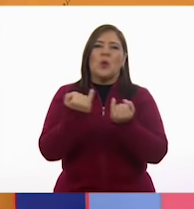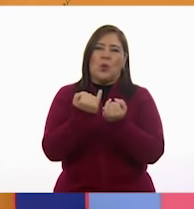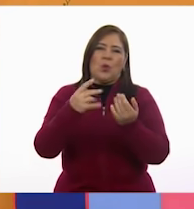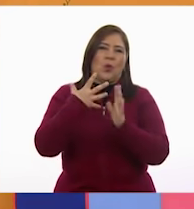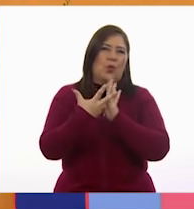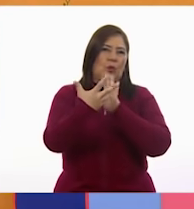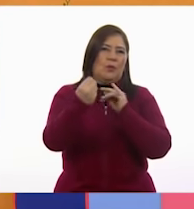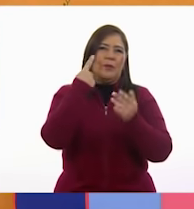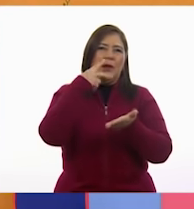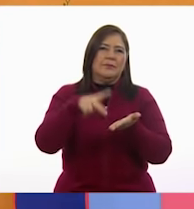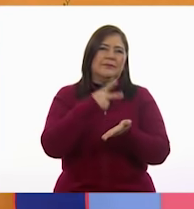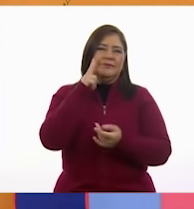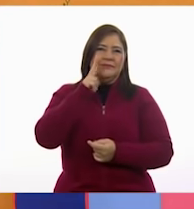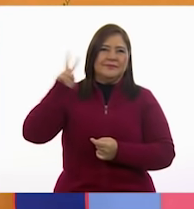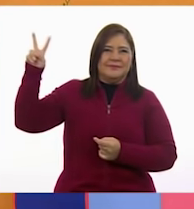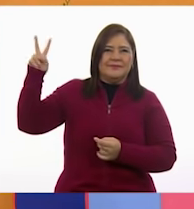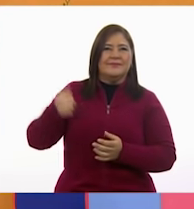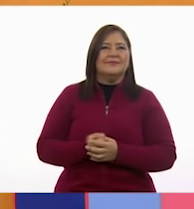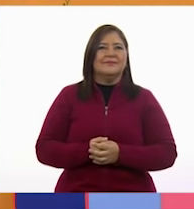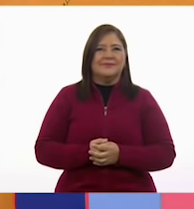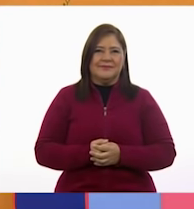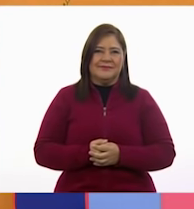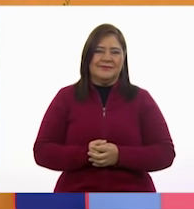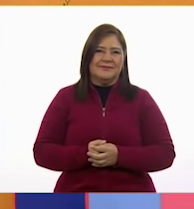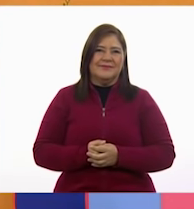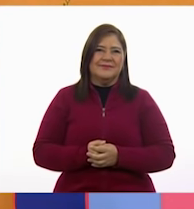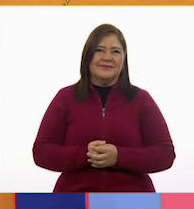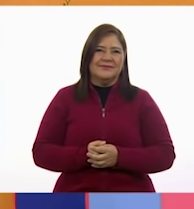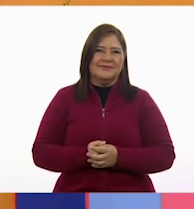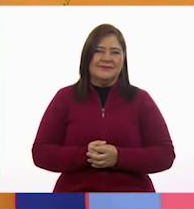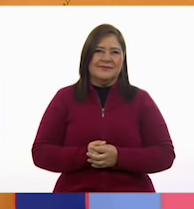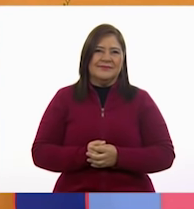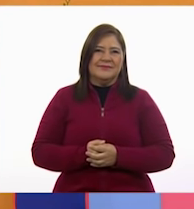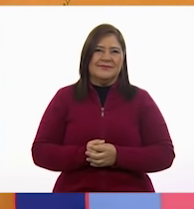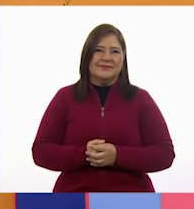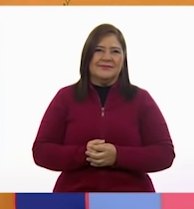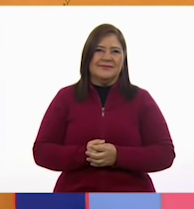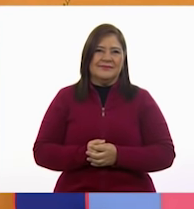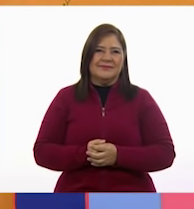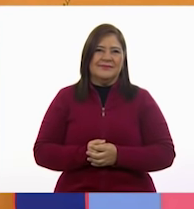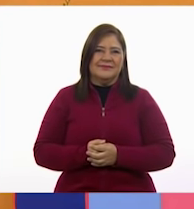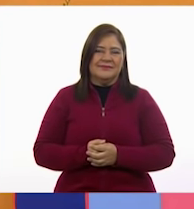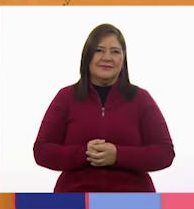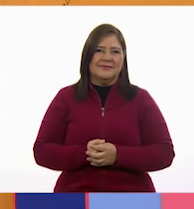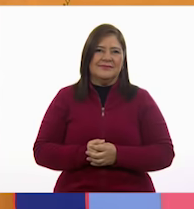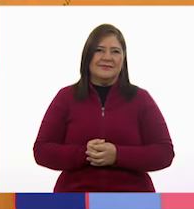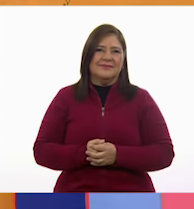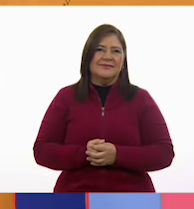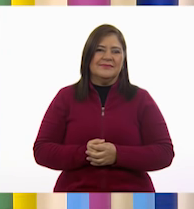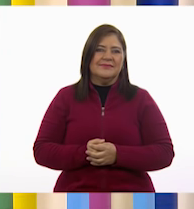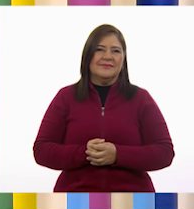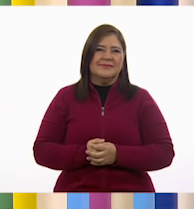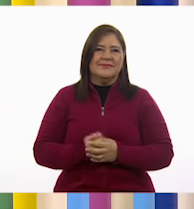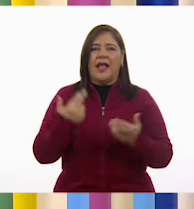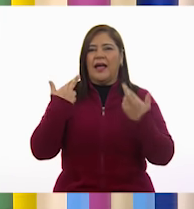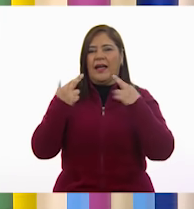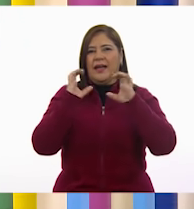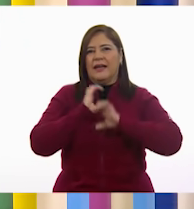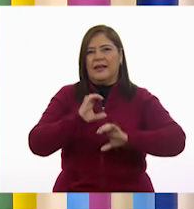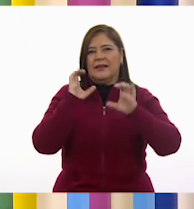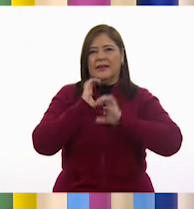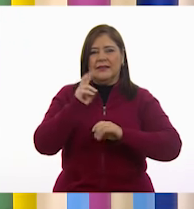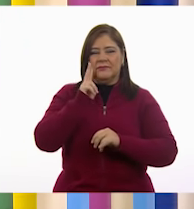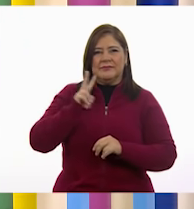vez. Epo, itai, itai, epo. Ok. Ok. Epo, itai,